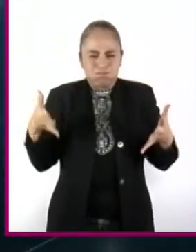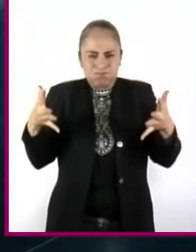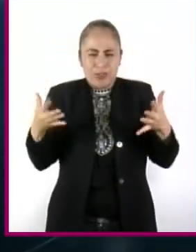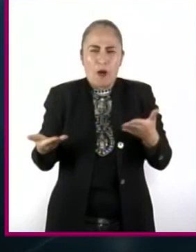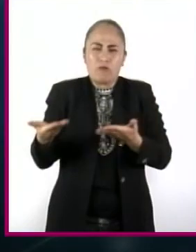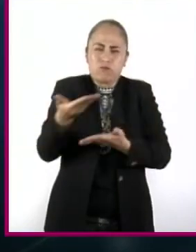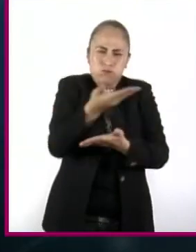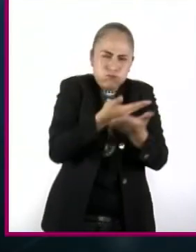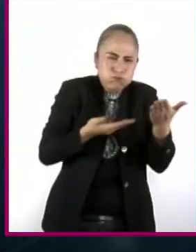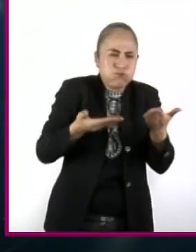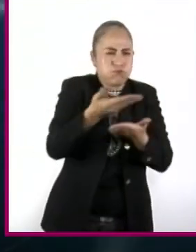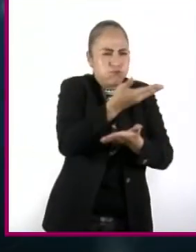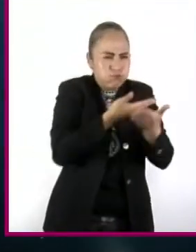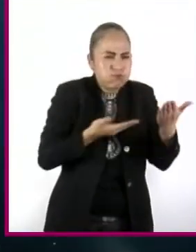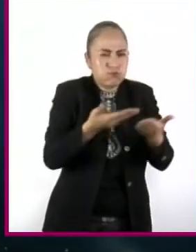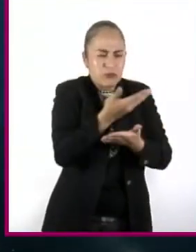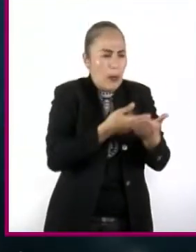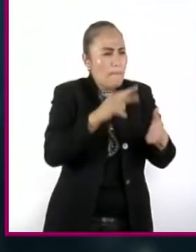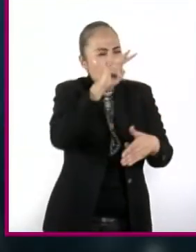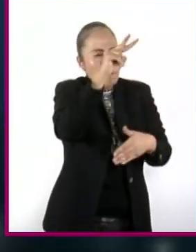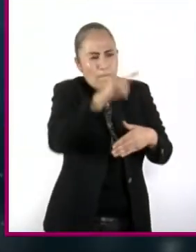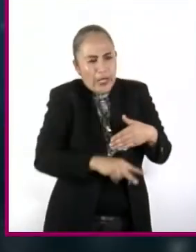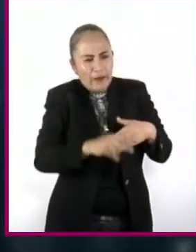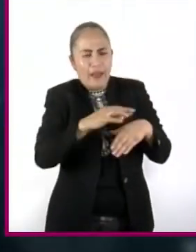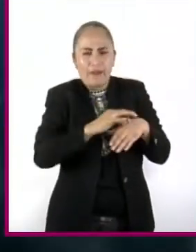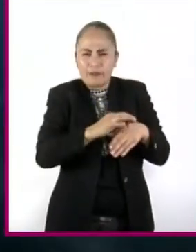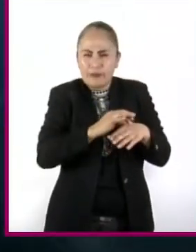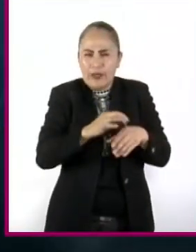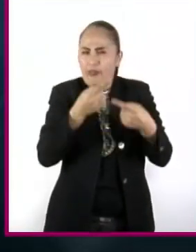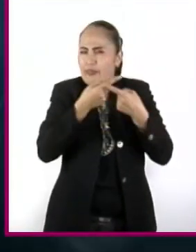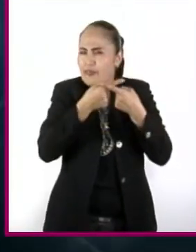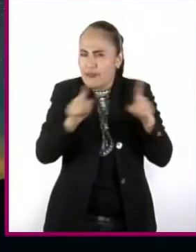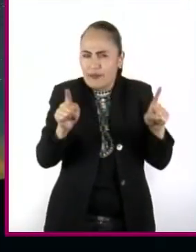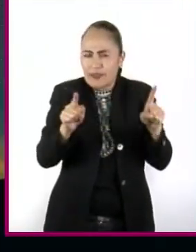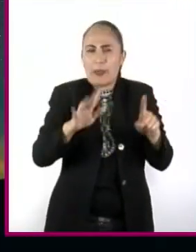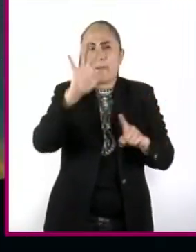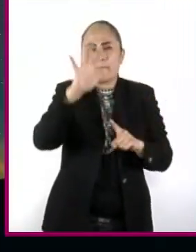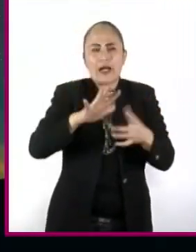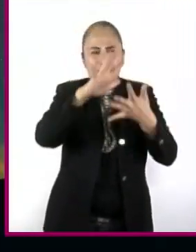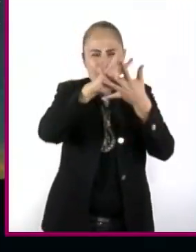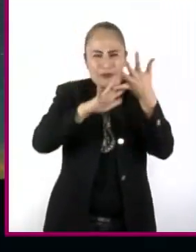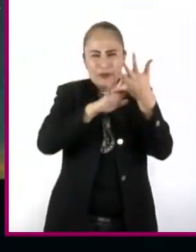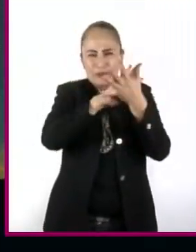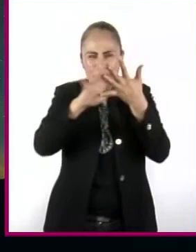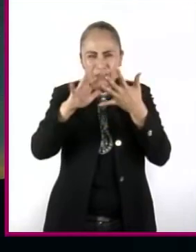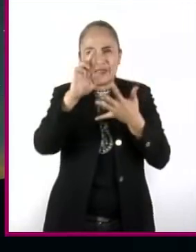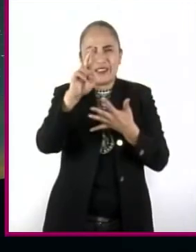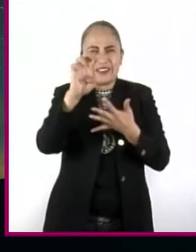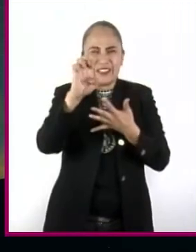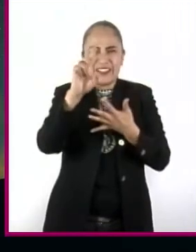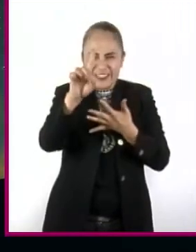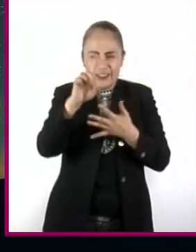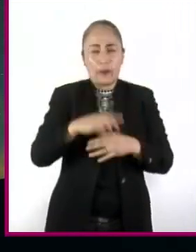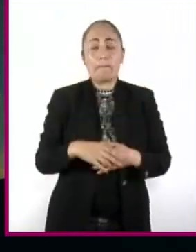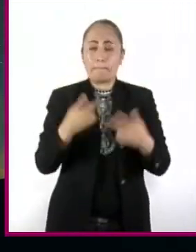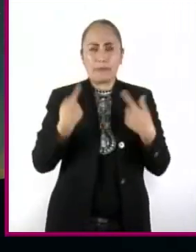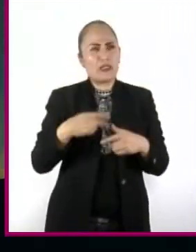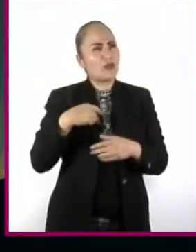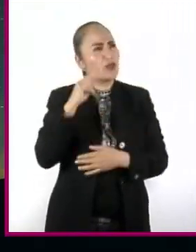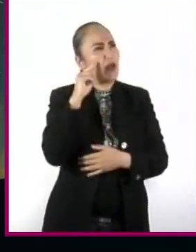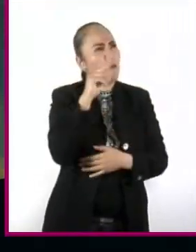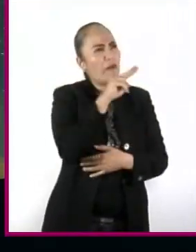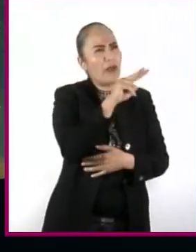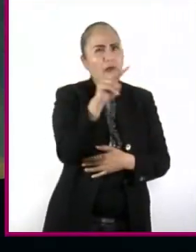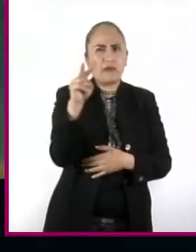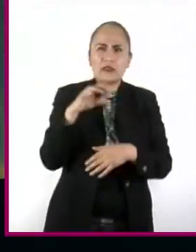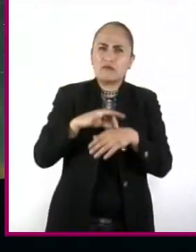una realidad diferente, algo así como una gran red. Es por ello que quien observa la realidad no debe tener